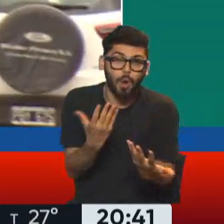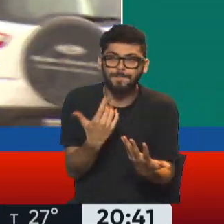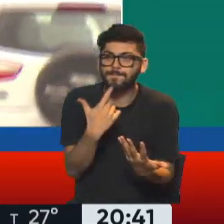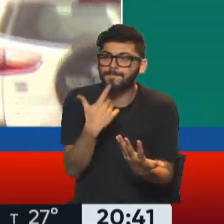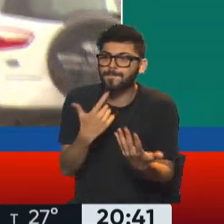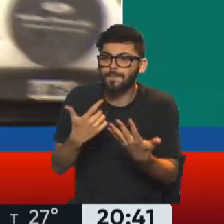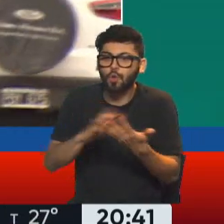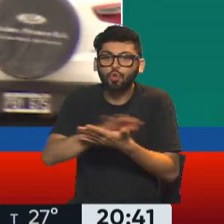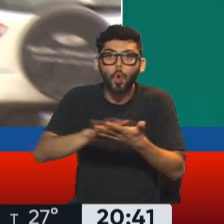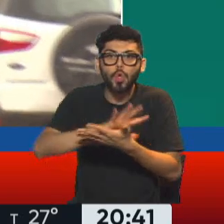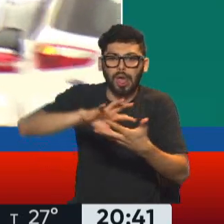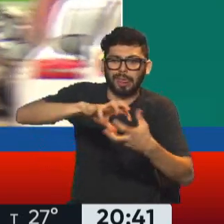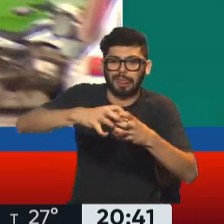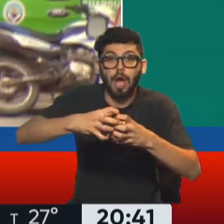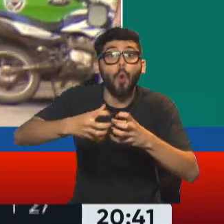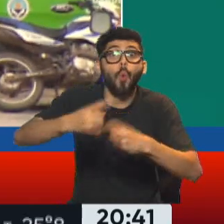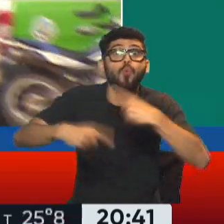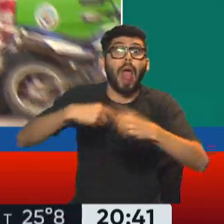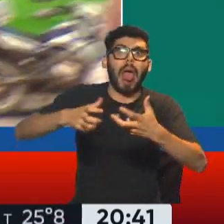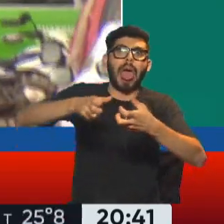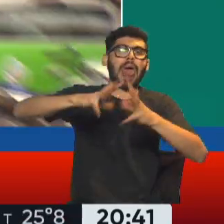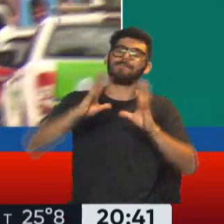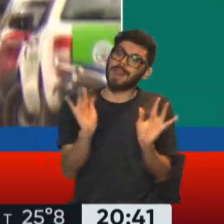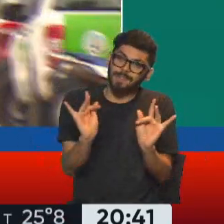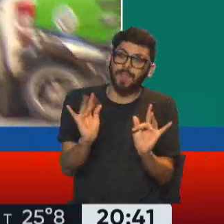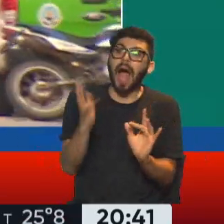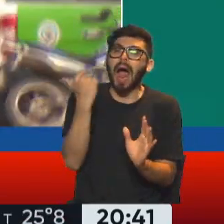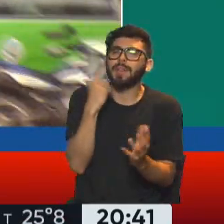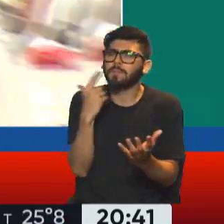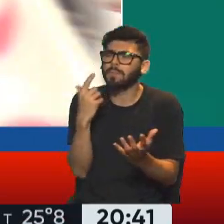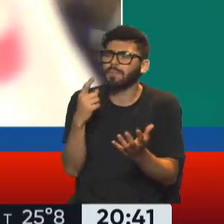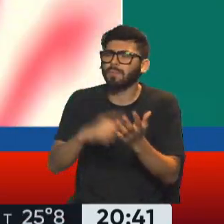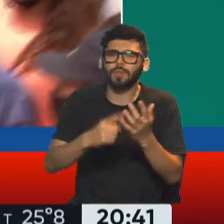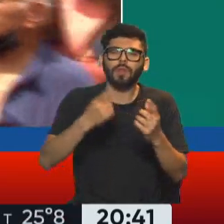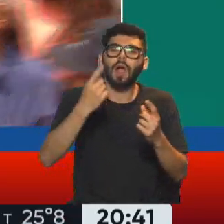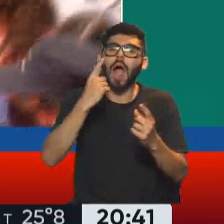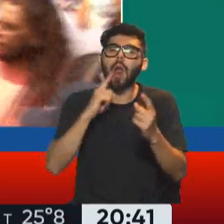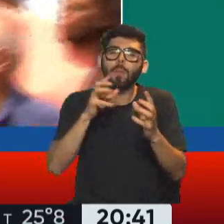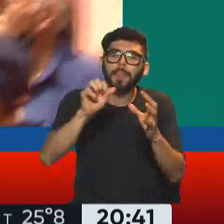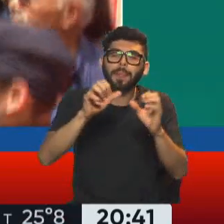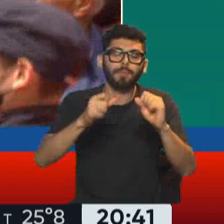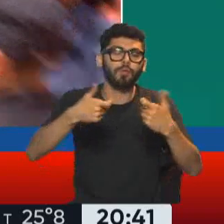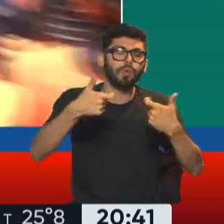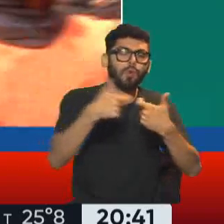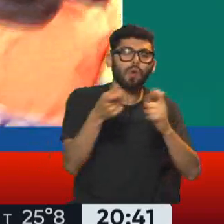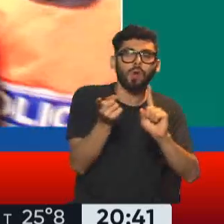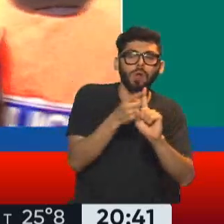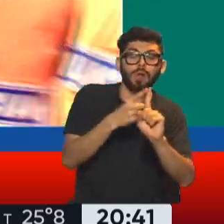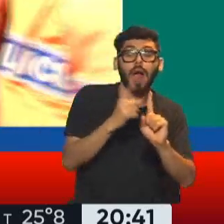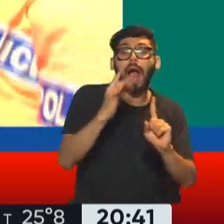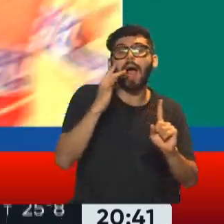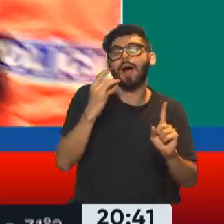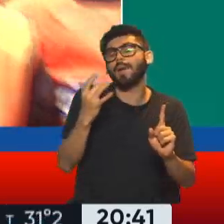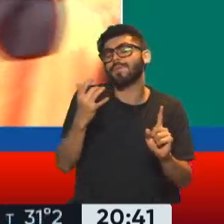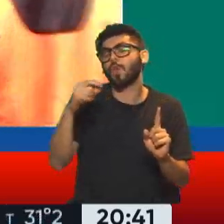el camino. Creo que hubo algunas pistas de cómo funcionaba esto con el tema de la mesa judicial, de los operadores. No son nuevos los operadores, ni de